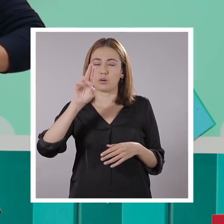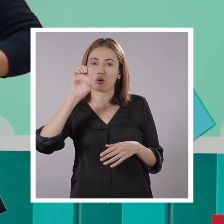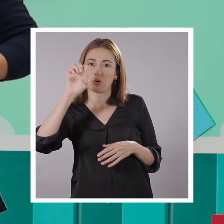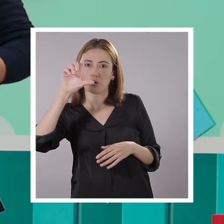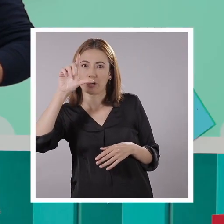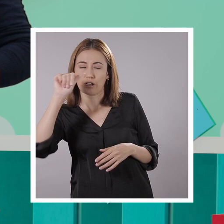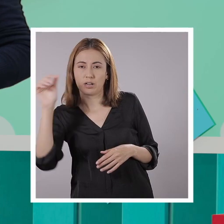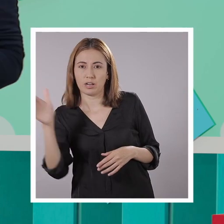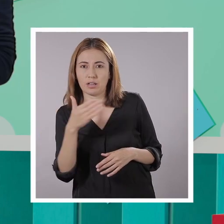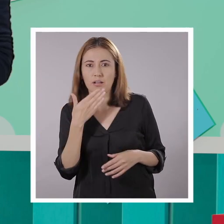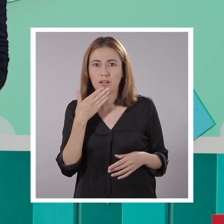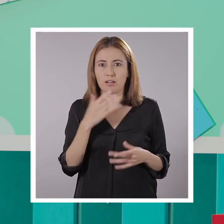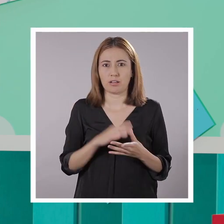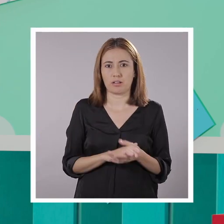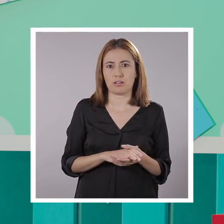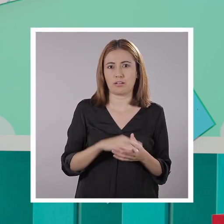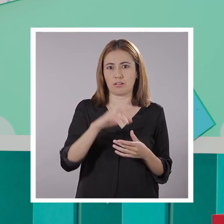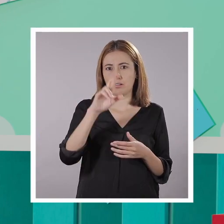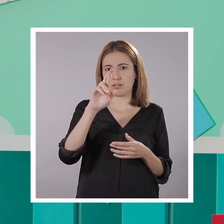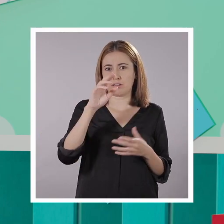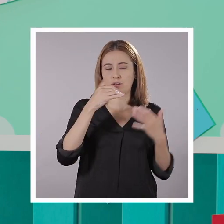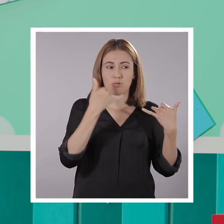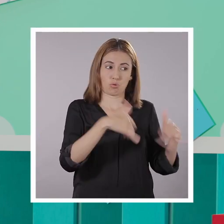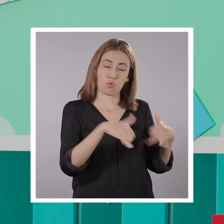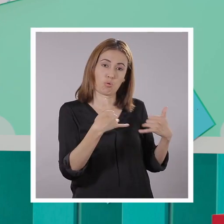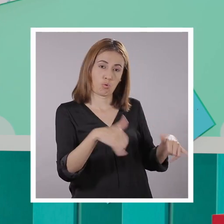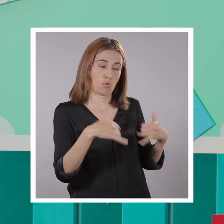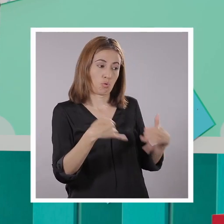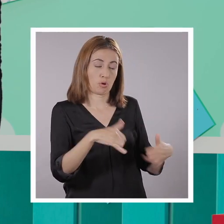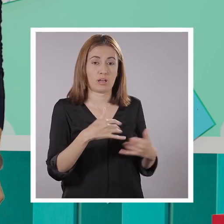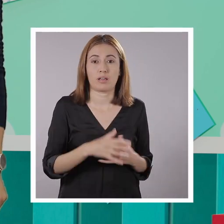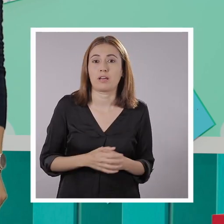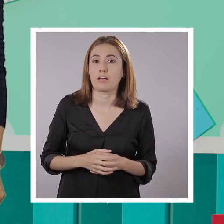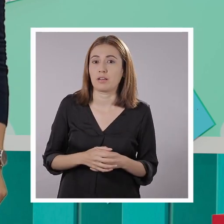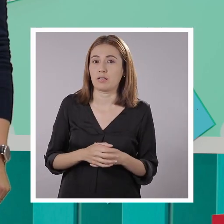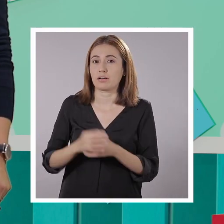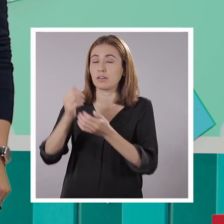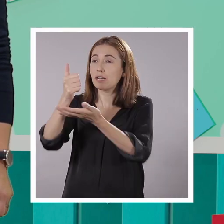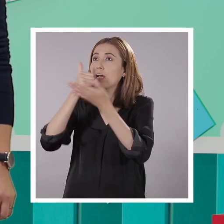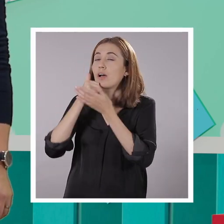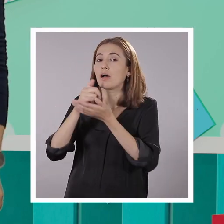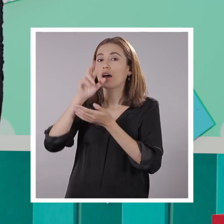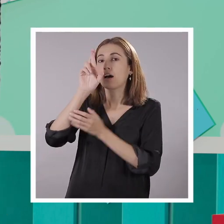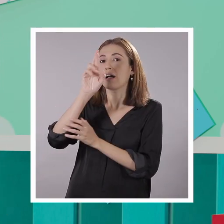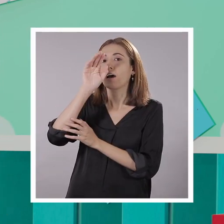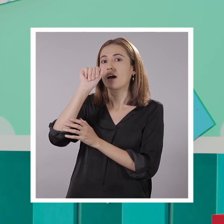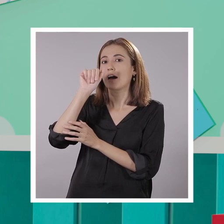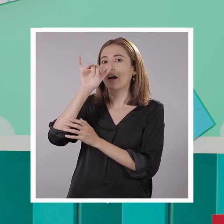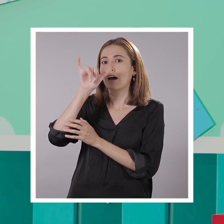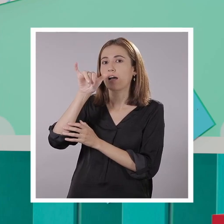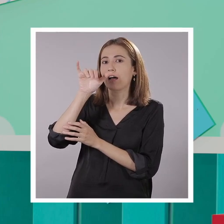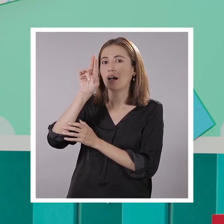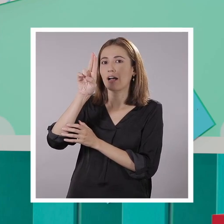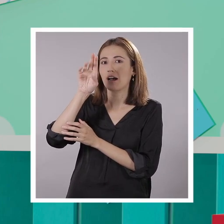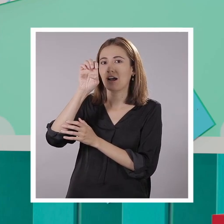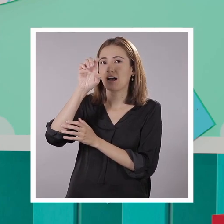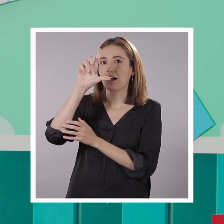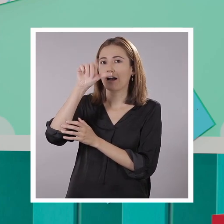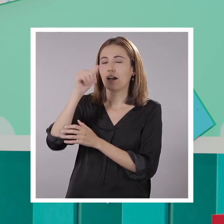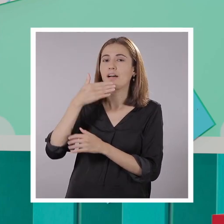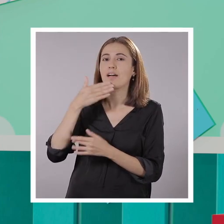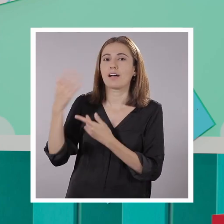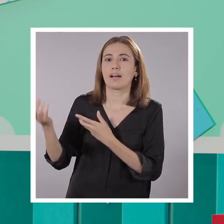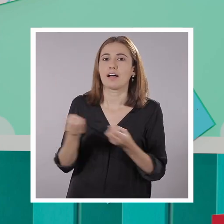es que esta es una rayuela especial. ¿Pero tú sabes lo que es una rayuela? Claro, un juego. Un juego, pero preguntémosle a Webster, ¿qué es una